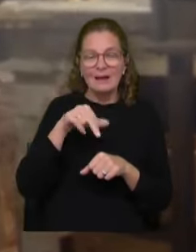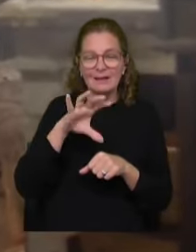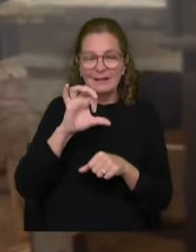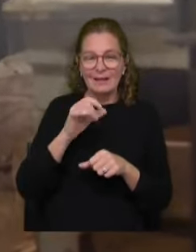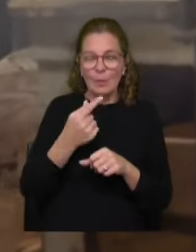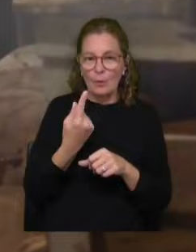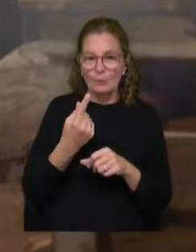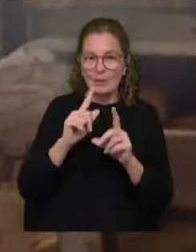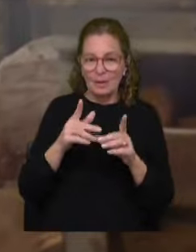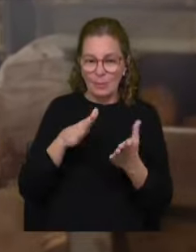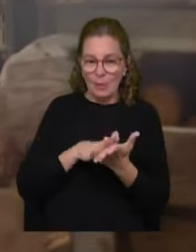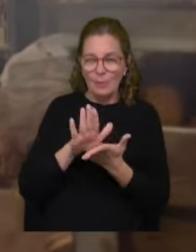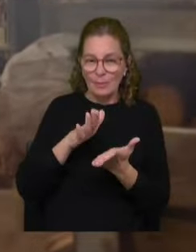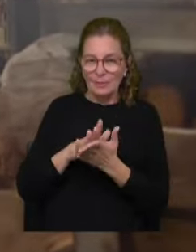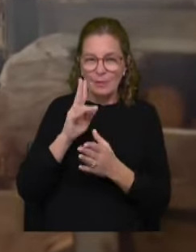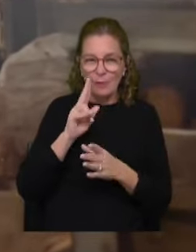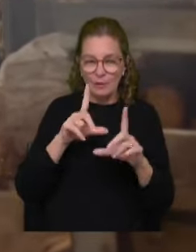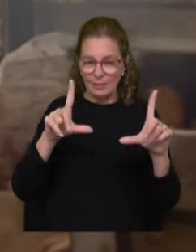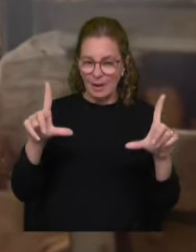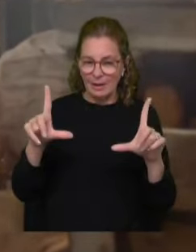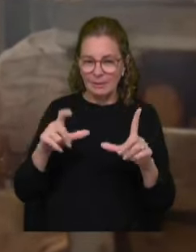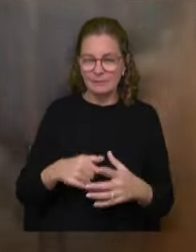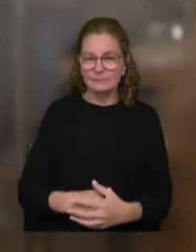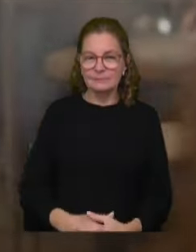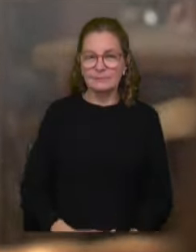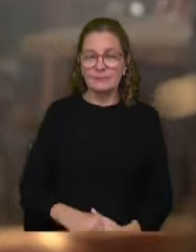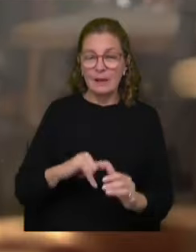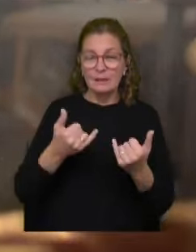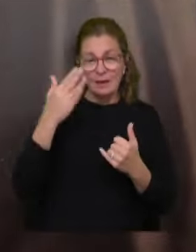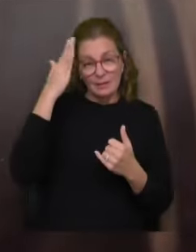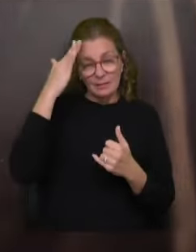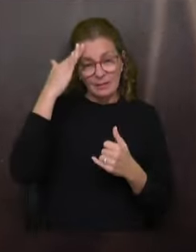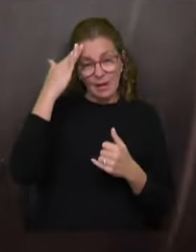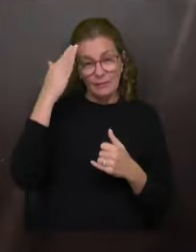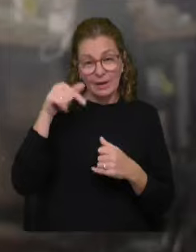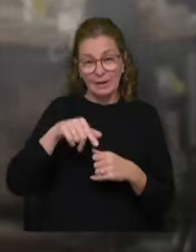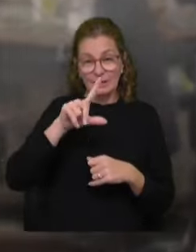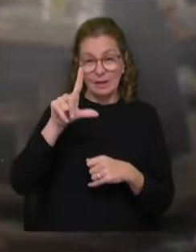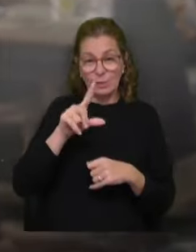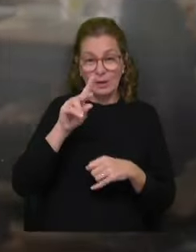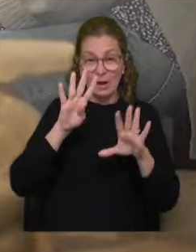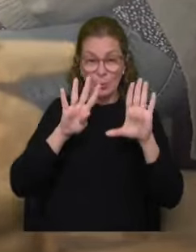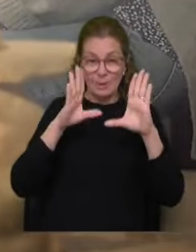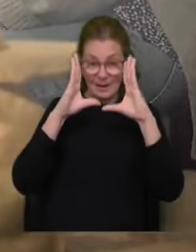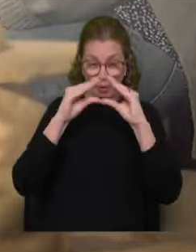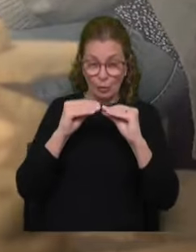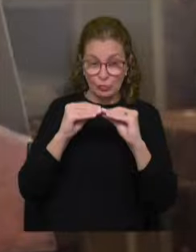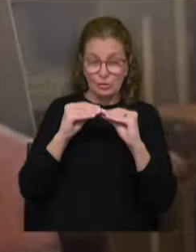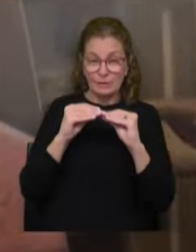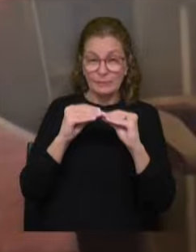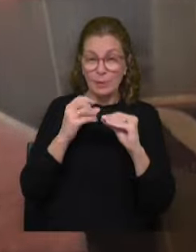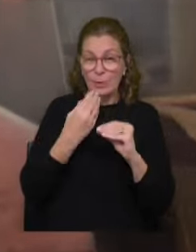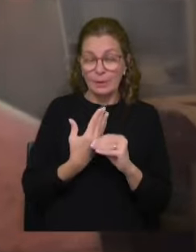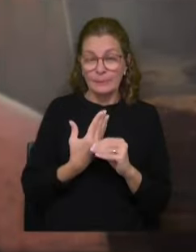edición impresa. Ahí estamos viendo las imágenes. Así que ya saben, queda repetir que es este lunes a las 21 horas. Y